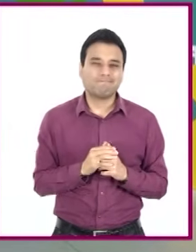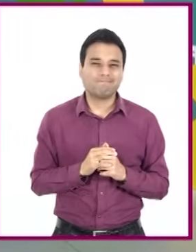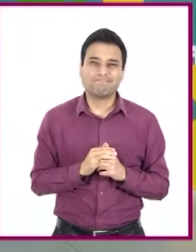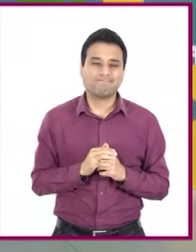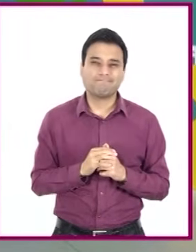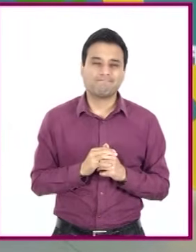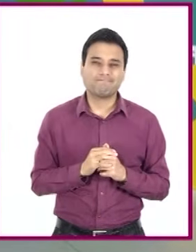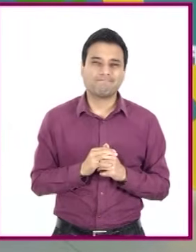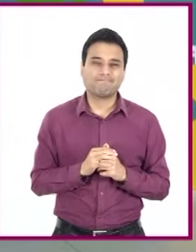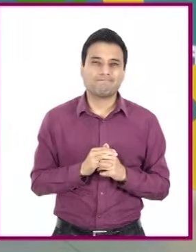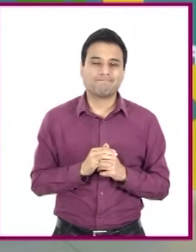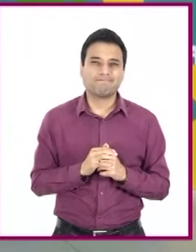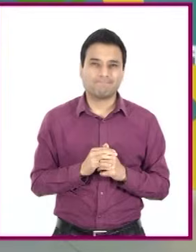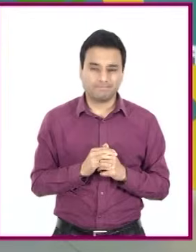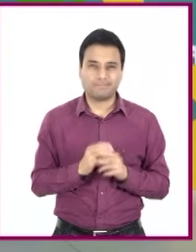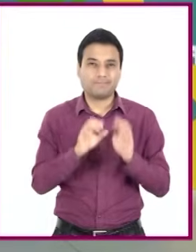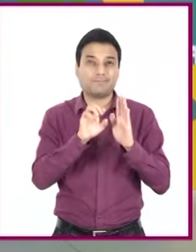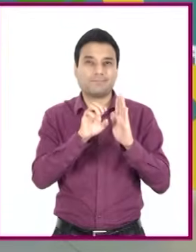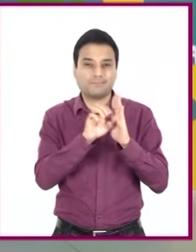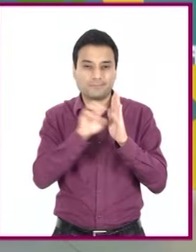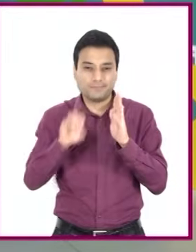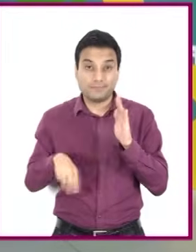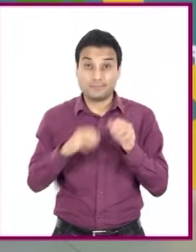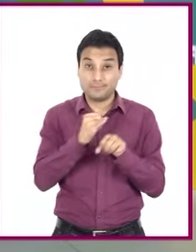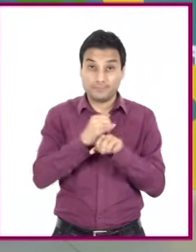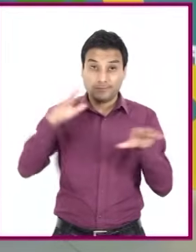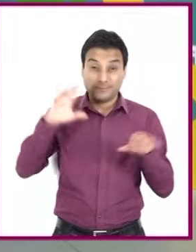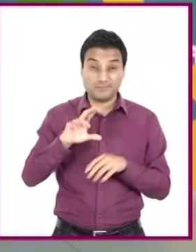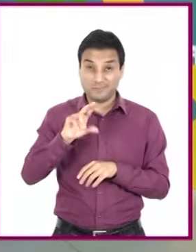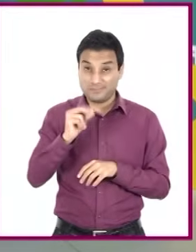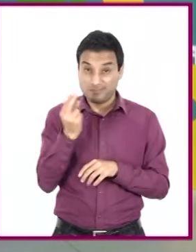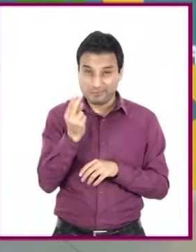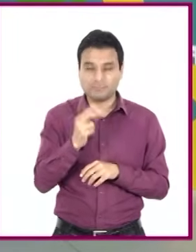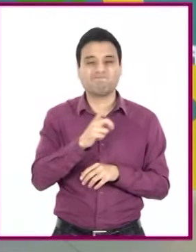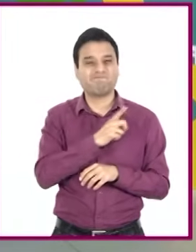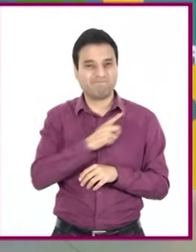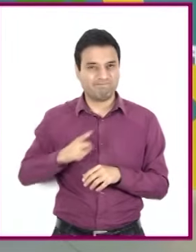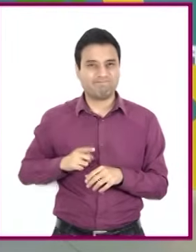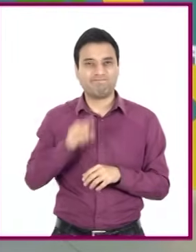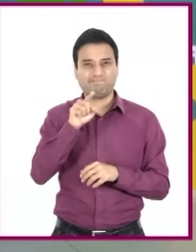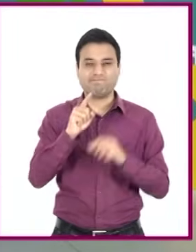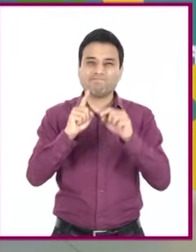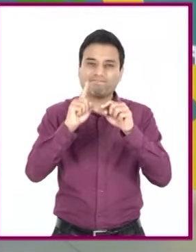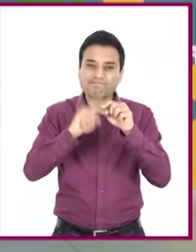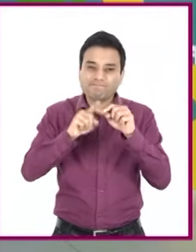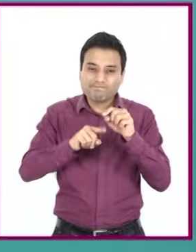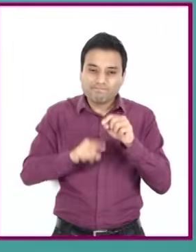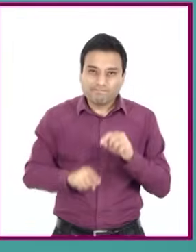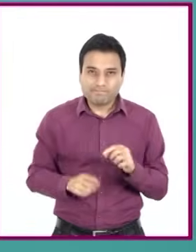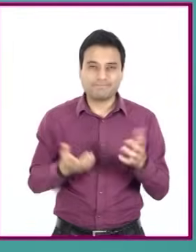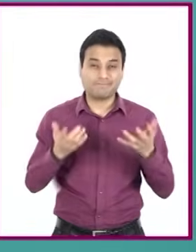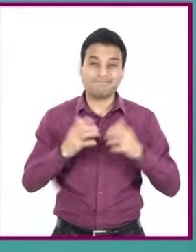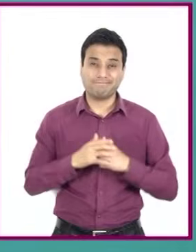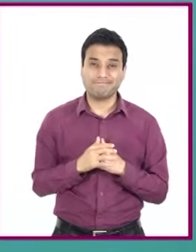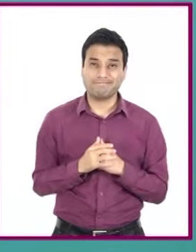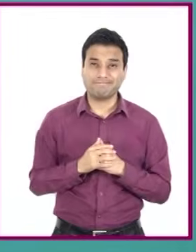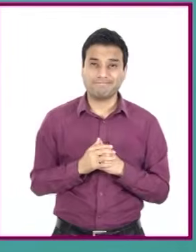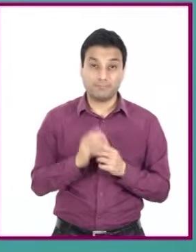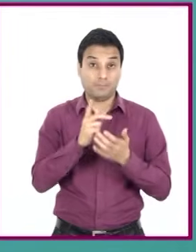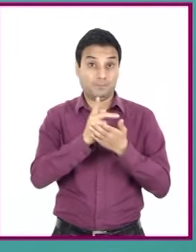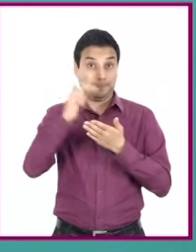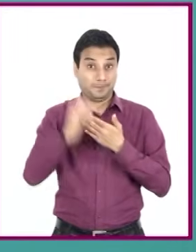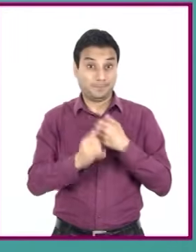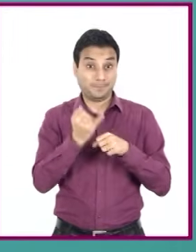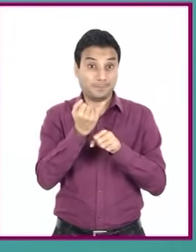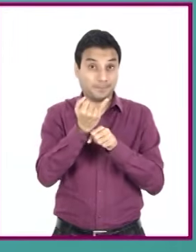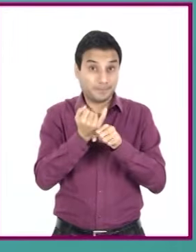no. En caso de que no lo sea, lo mejor será descartarla. Tiene razón, maestra. En los proyectos de